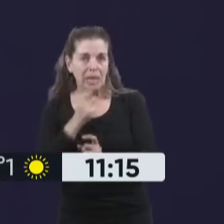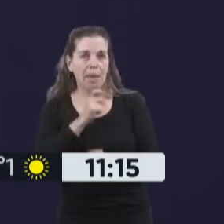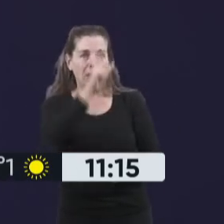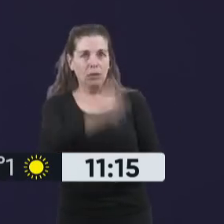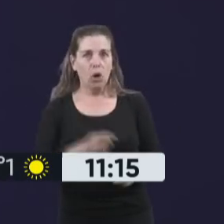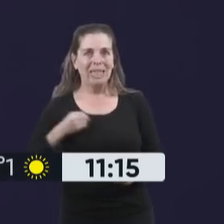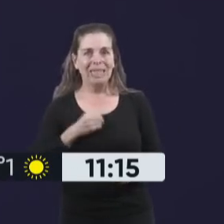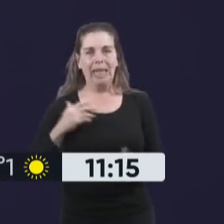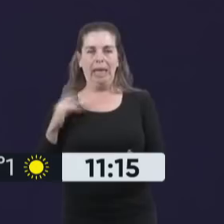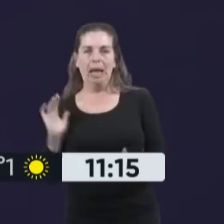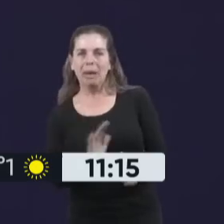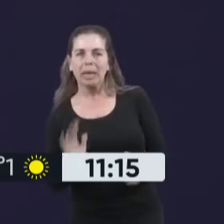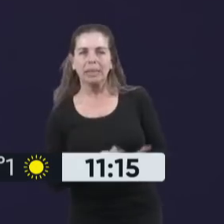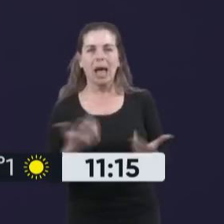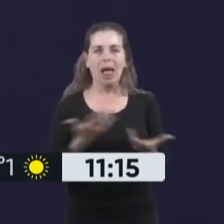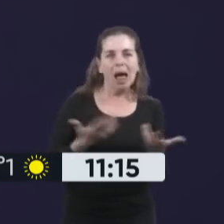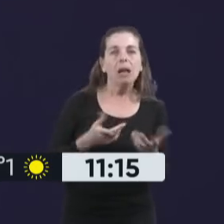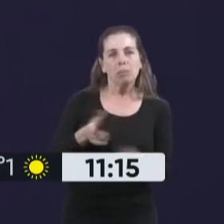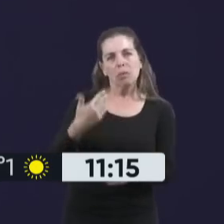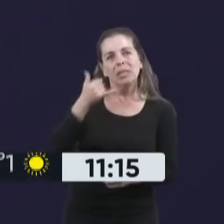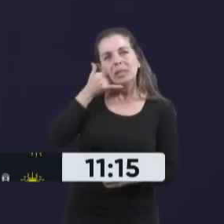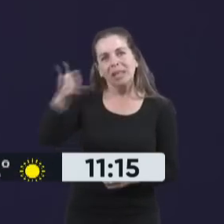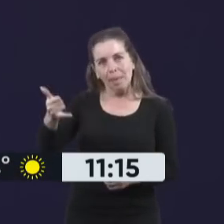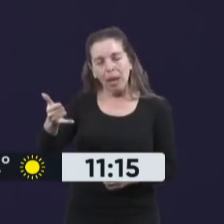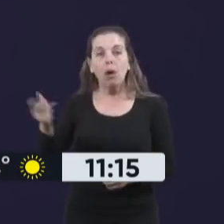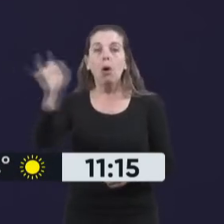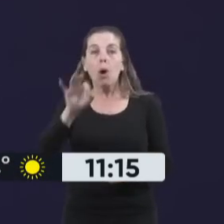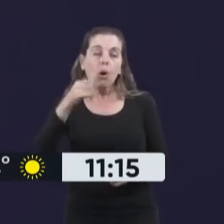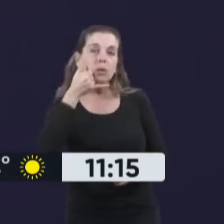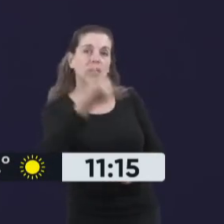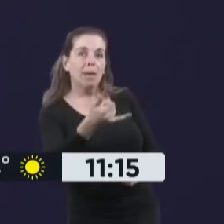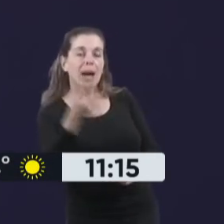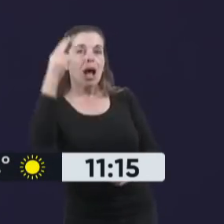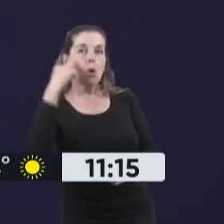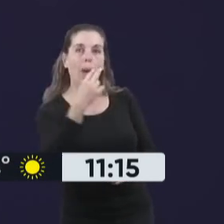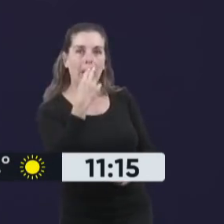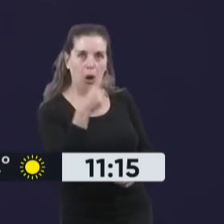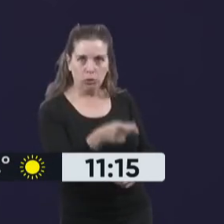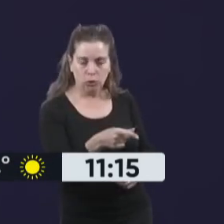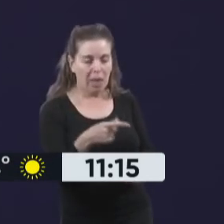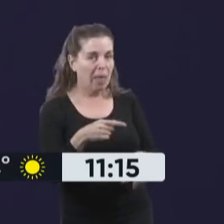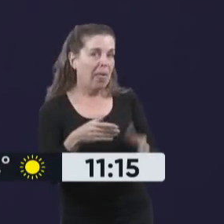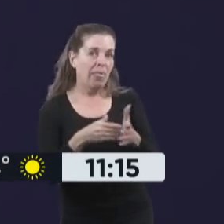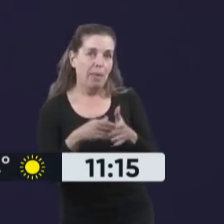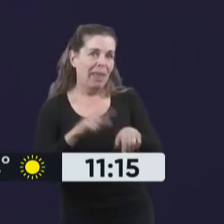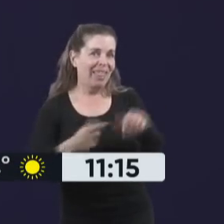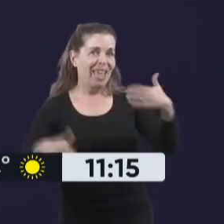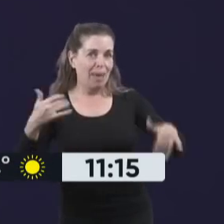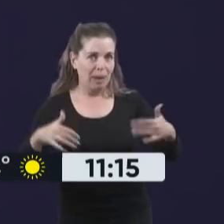pueden comunicar al 911. En el caso de que sean emergencias que así lo